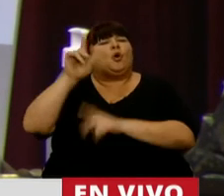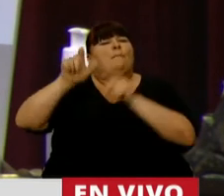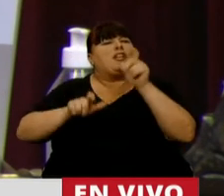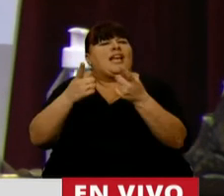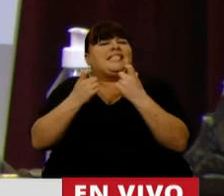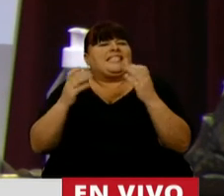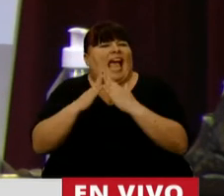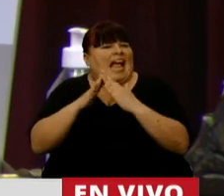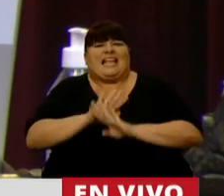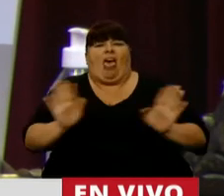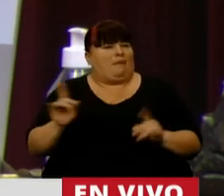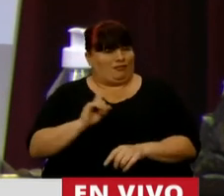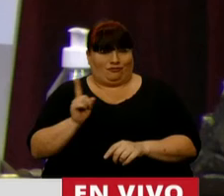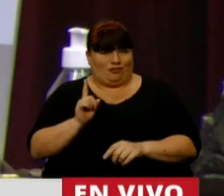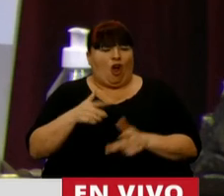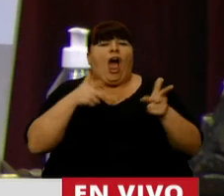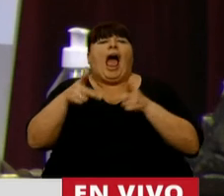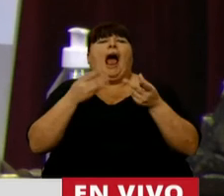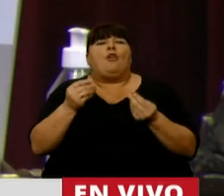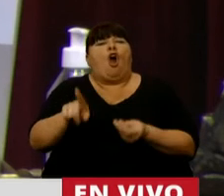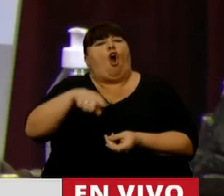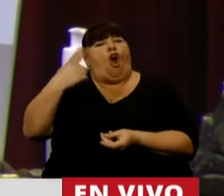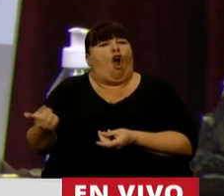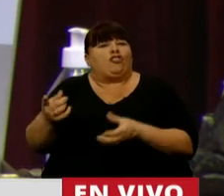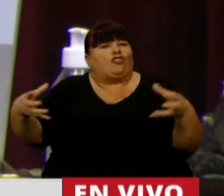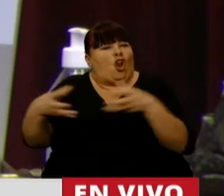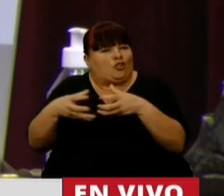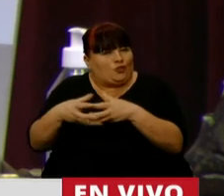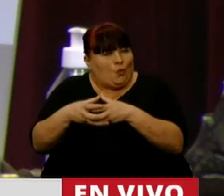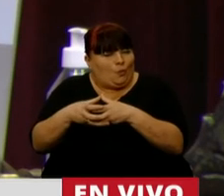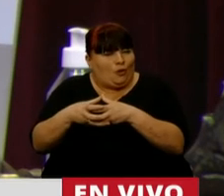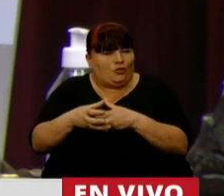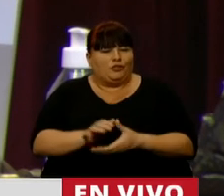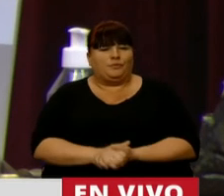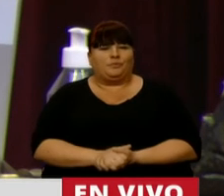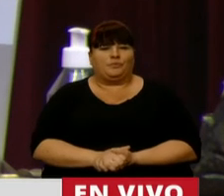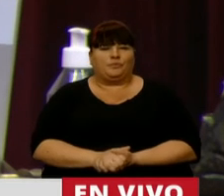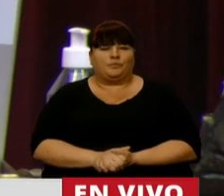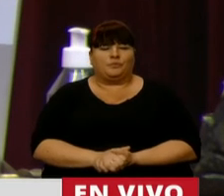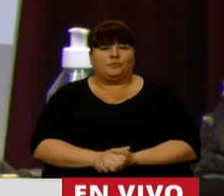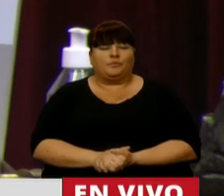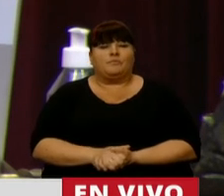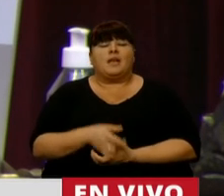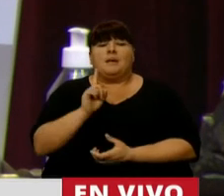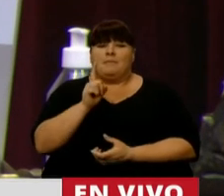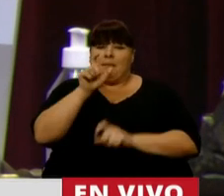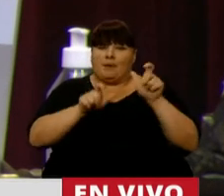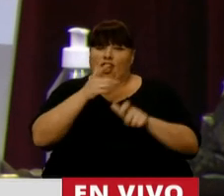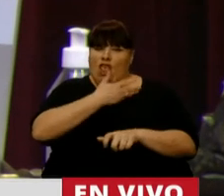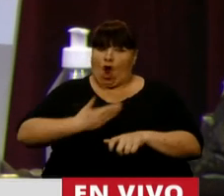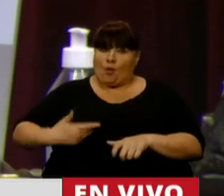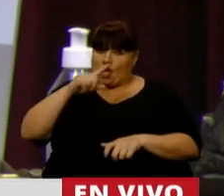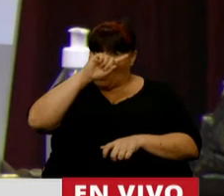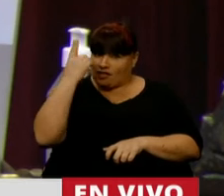que necesita vivienda y nada más. Estoy hablando de otro tipo de organizaciones. En los propios funcionarios del